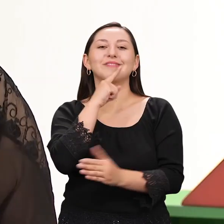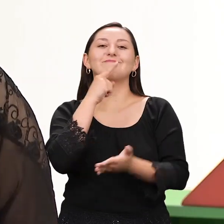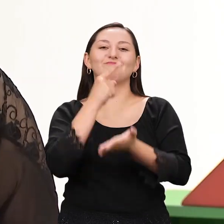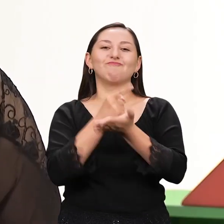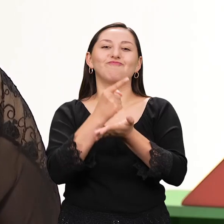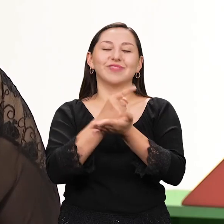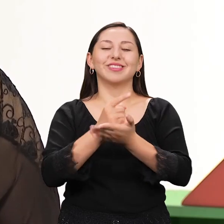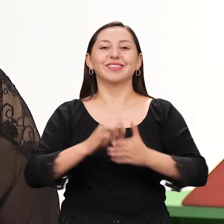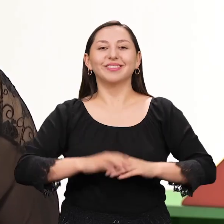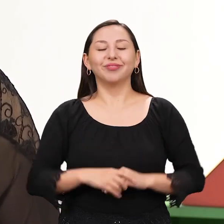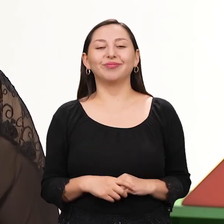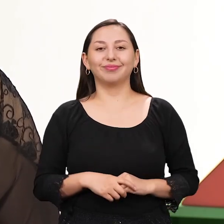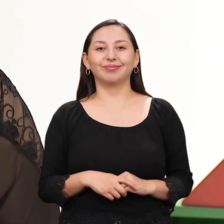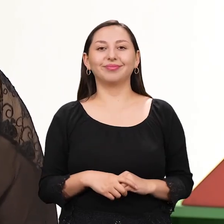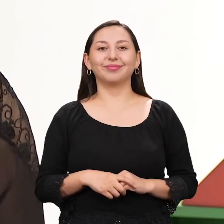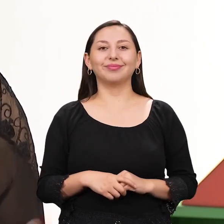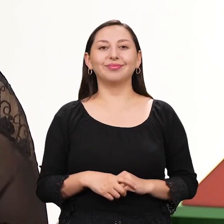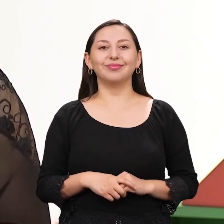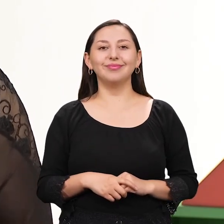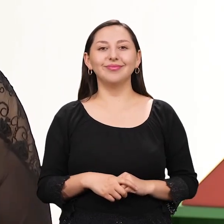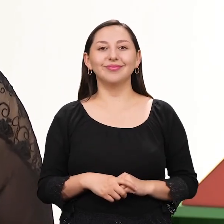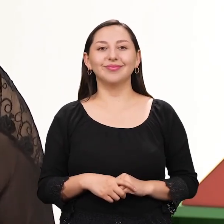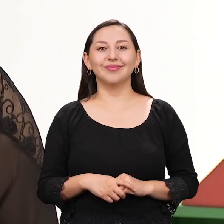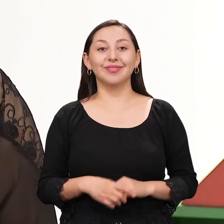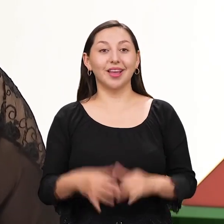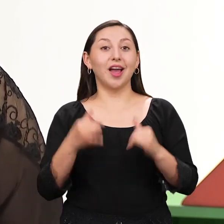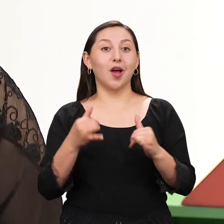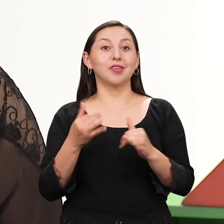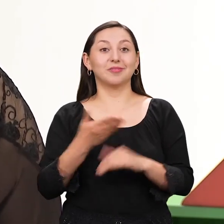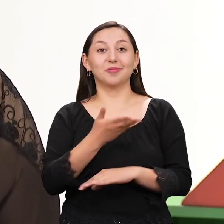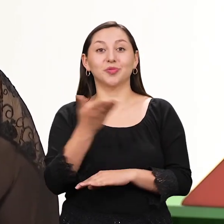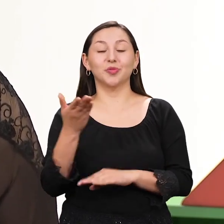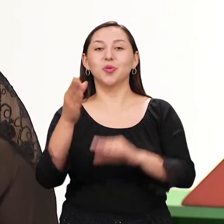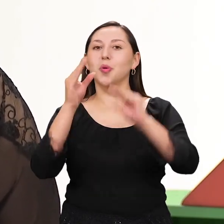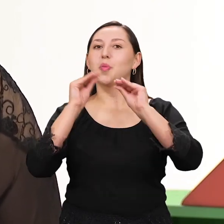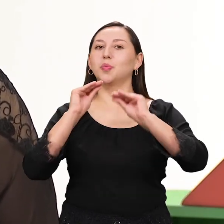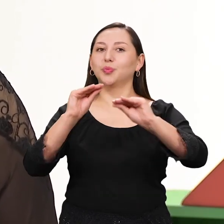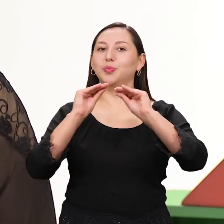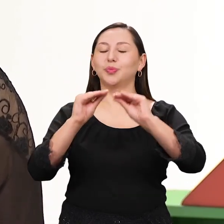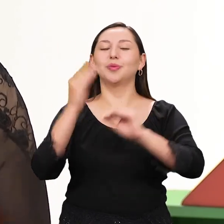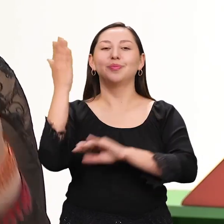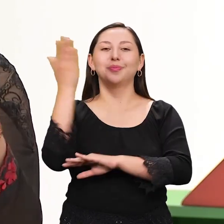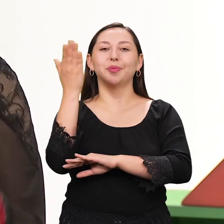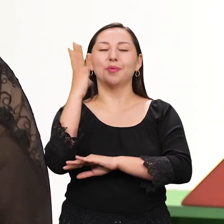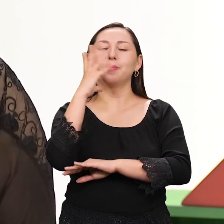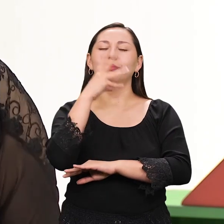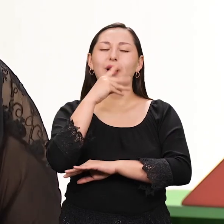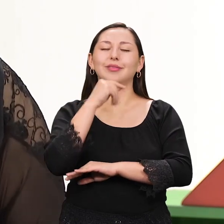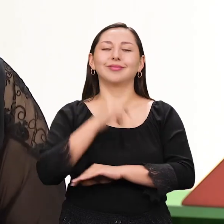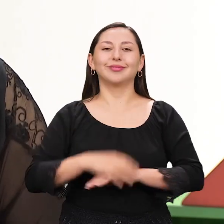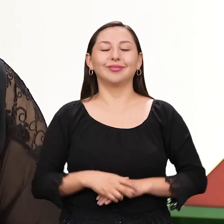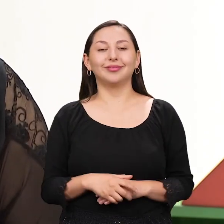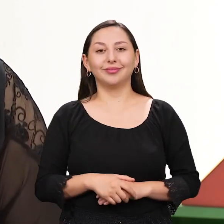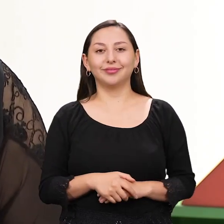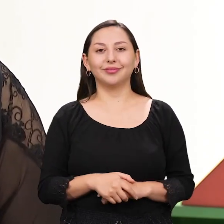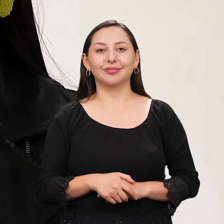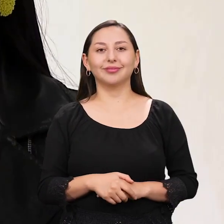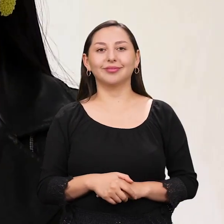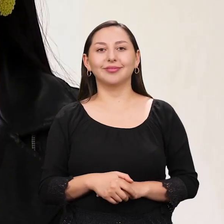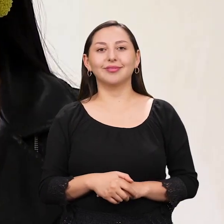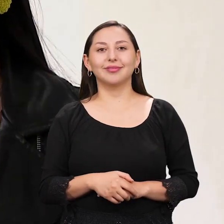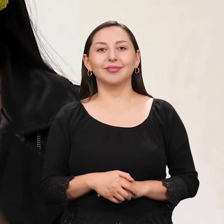que hoy tienen la oportunidad más bien de que estés como docente de ellas, hoy nos están escuchando. Vamos con la siguiente